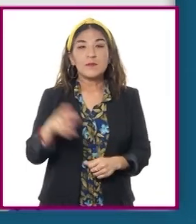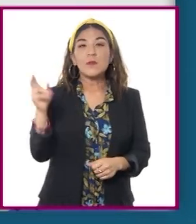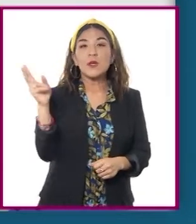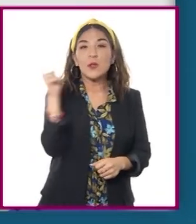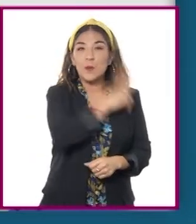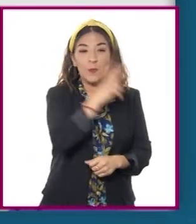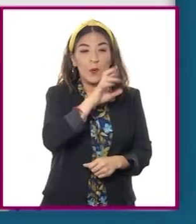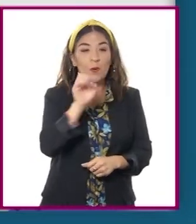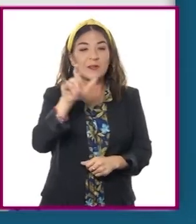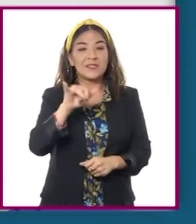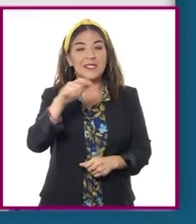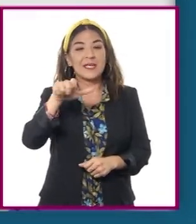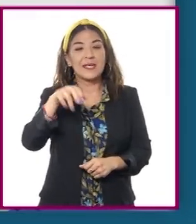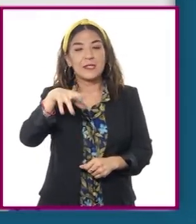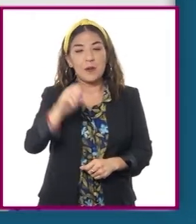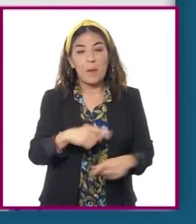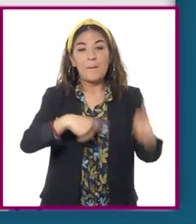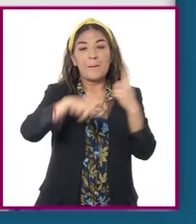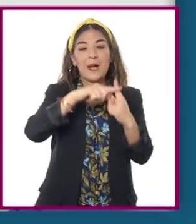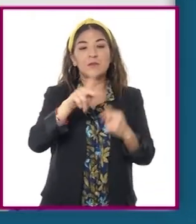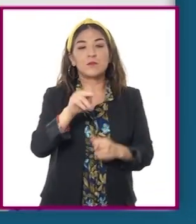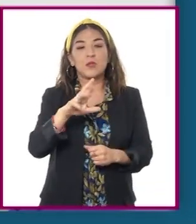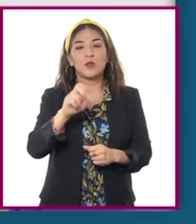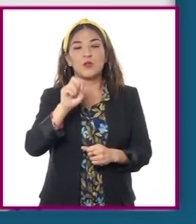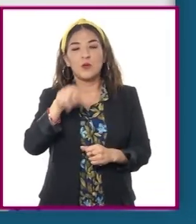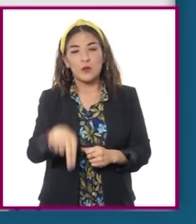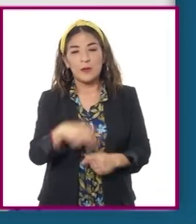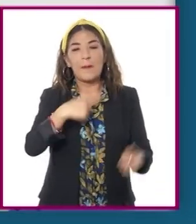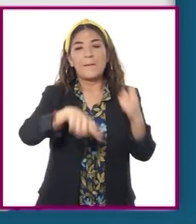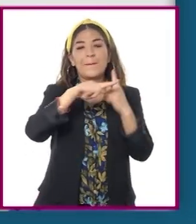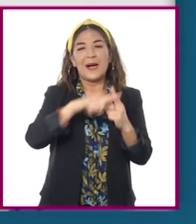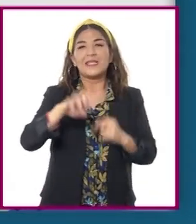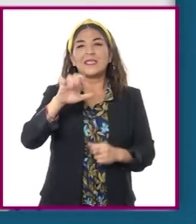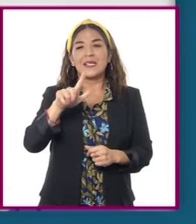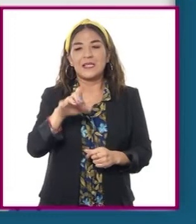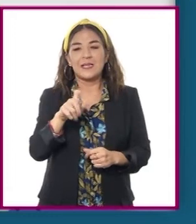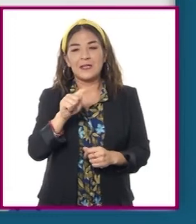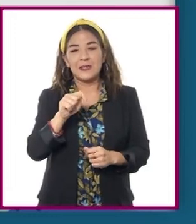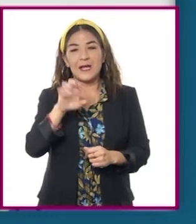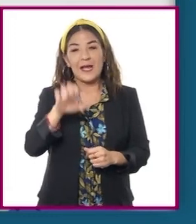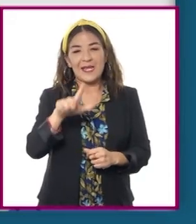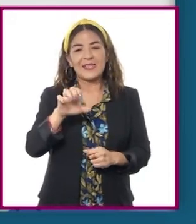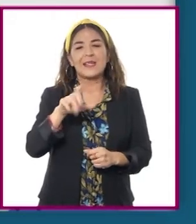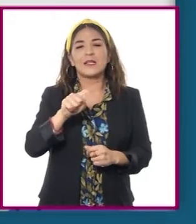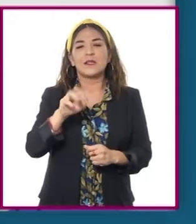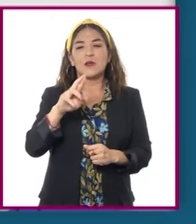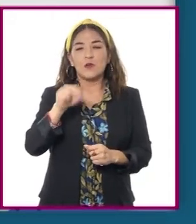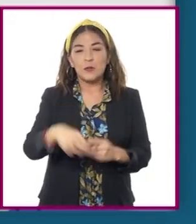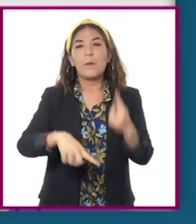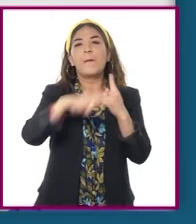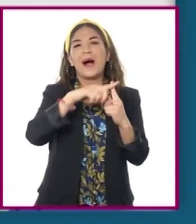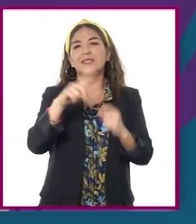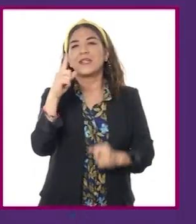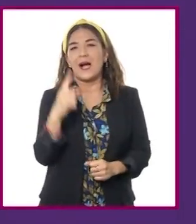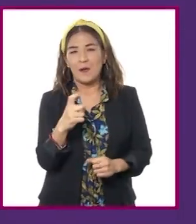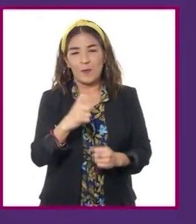oxígeno molecular más protones y más electrones, que nos va a dar agua.